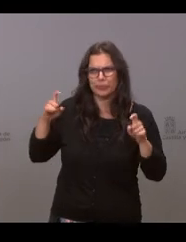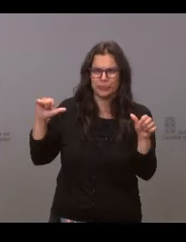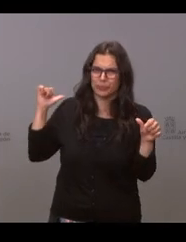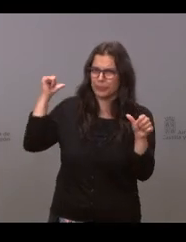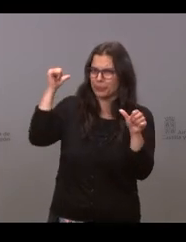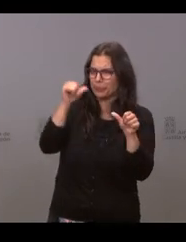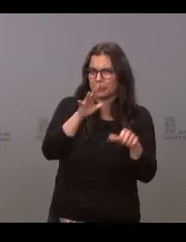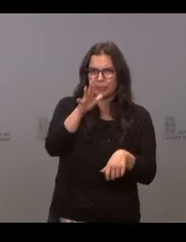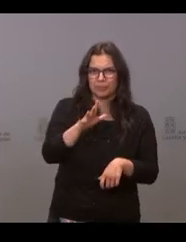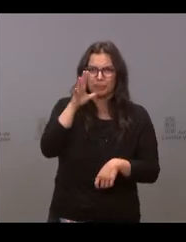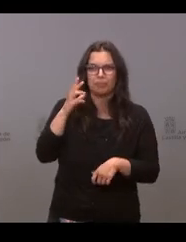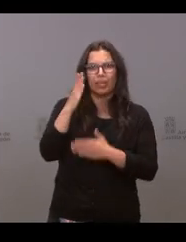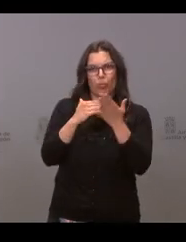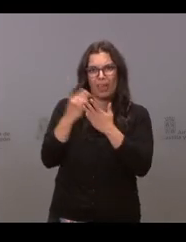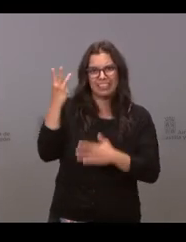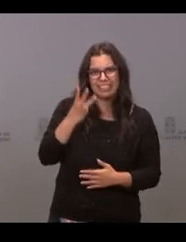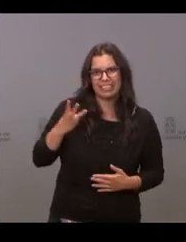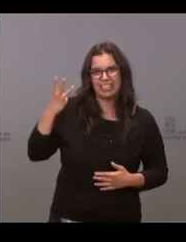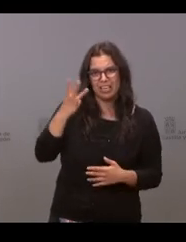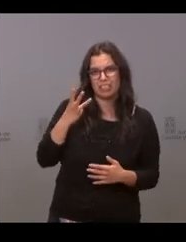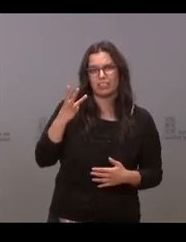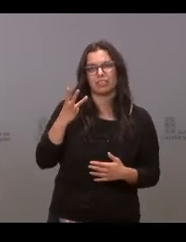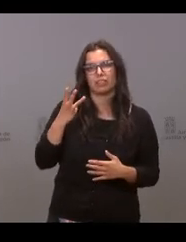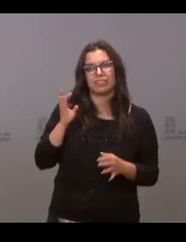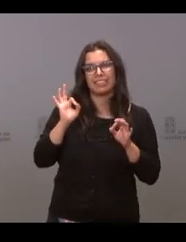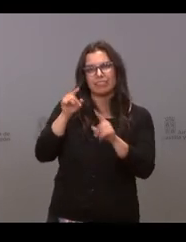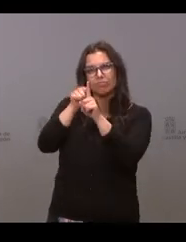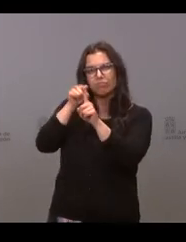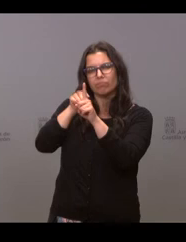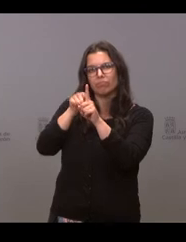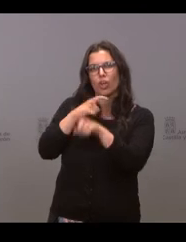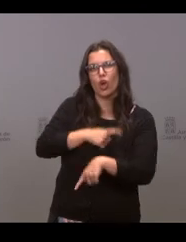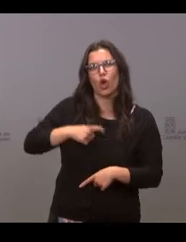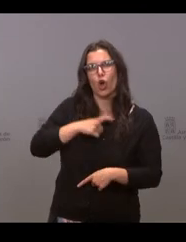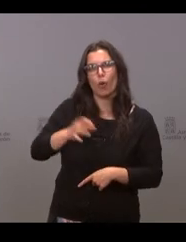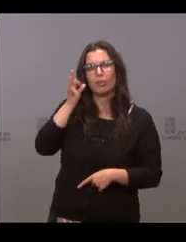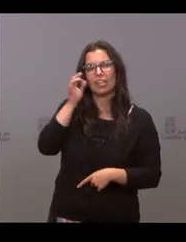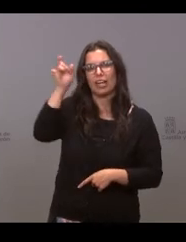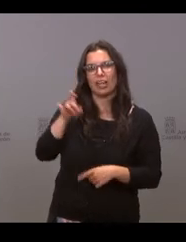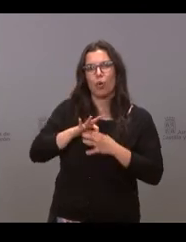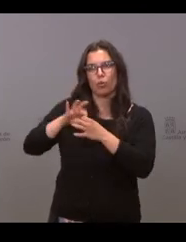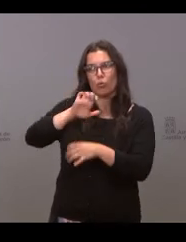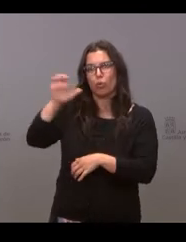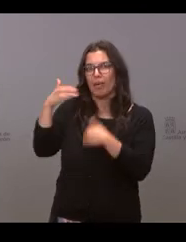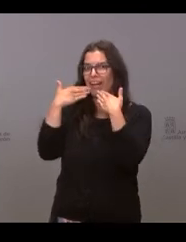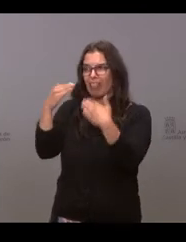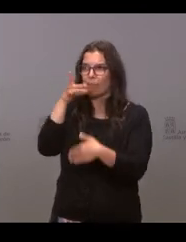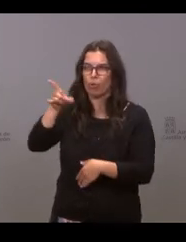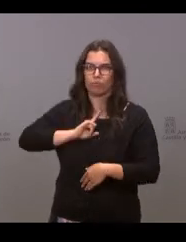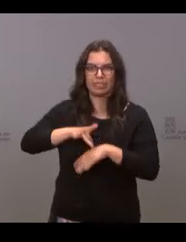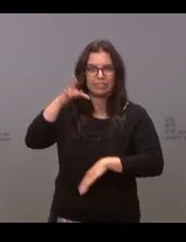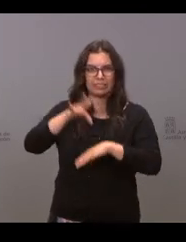que hemos hecho las tres comunidades autónomas con la comisaria de la unión europea y se lo agradecemos la sensibilidad a la